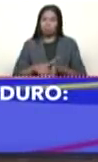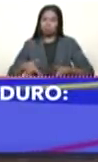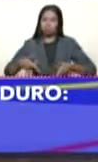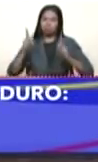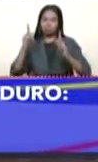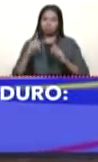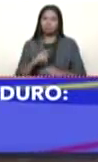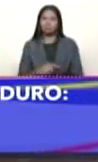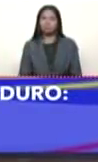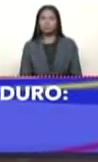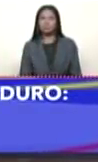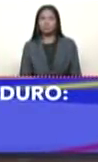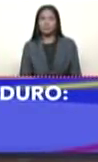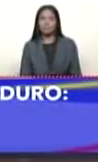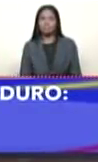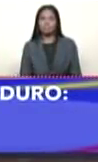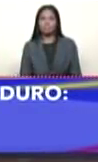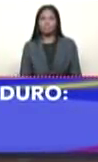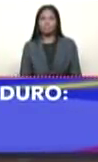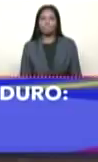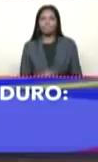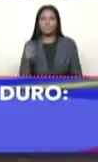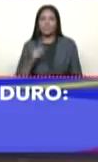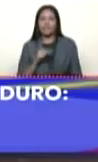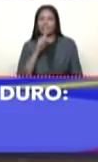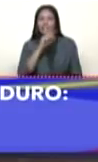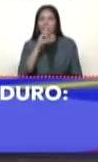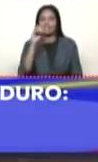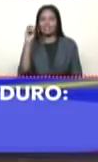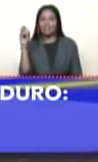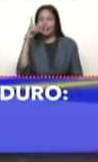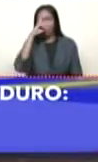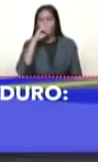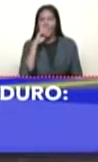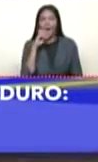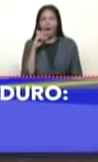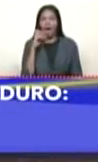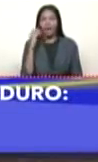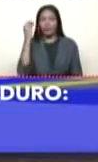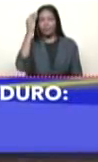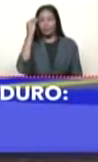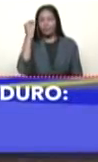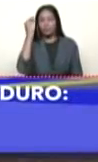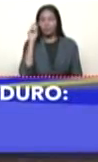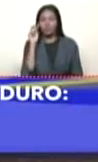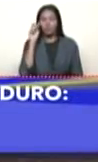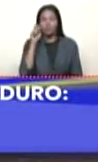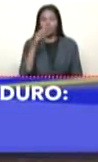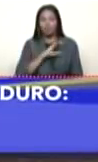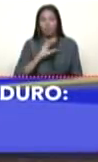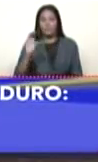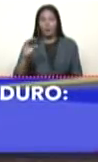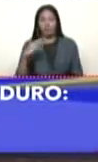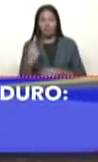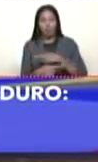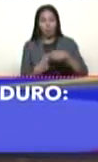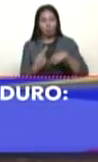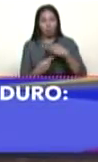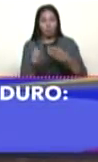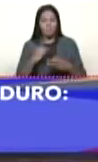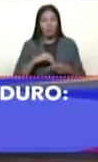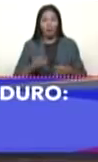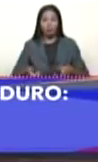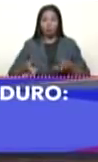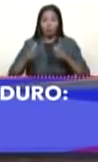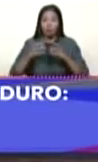Aprobado. Y llegar a los 100 años con la mente fresca, viendo a nuestra patria en revolución, cómo se levantan